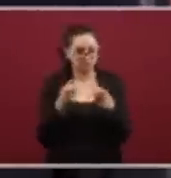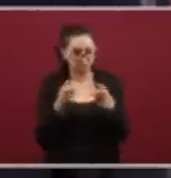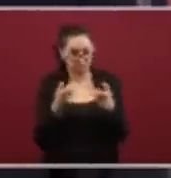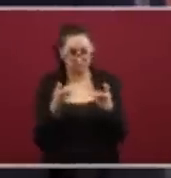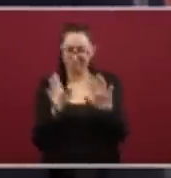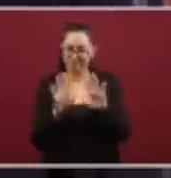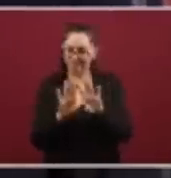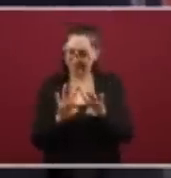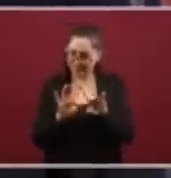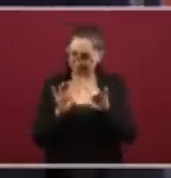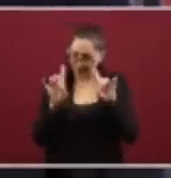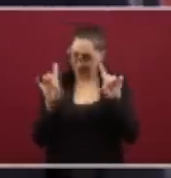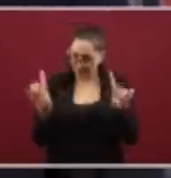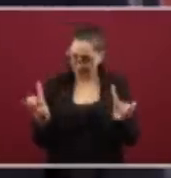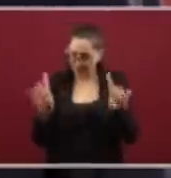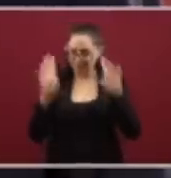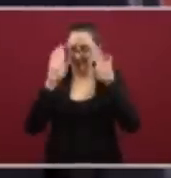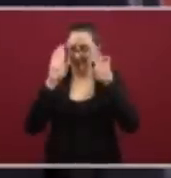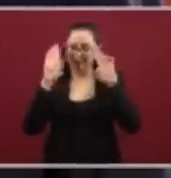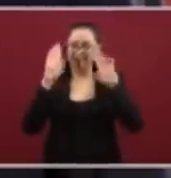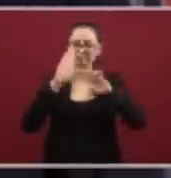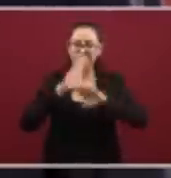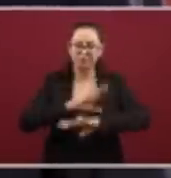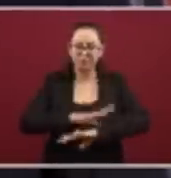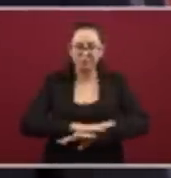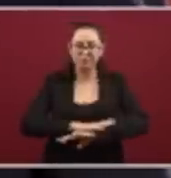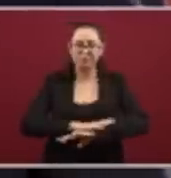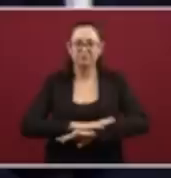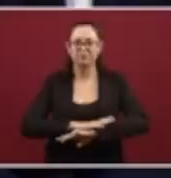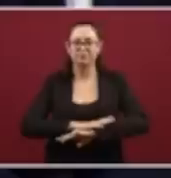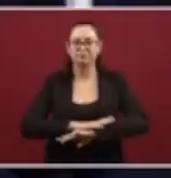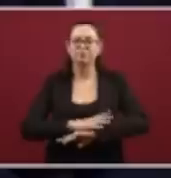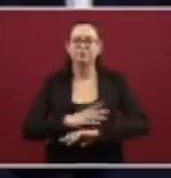a conciliarnos cuándo